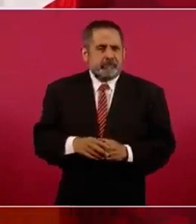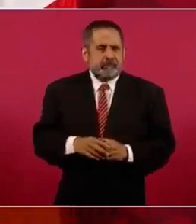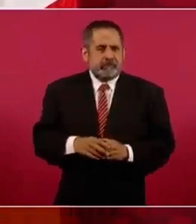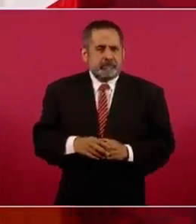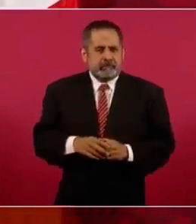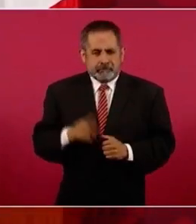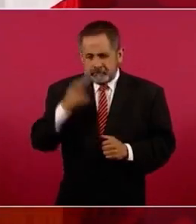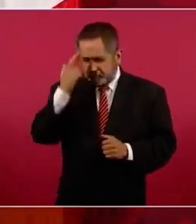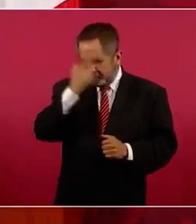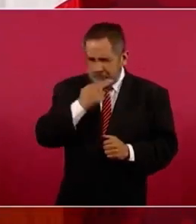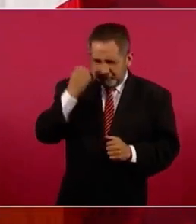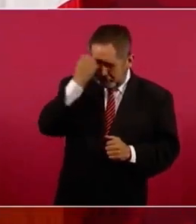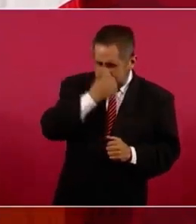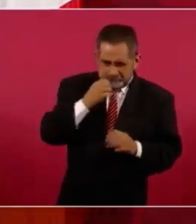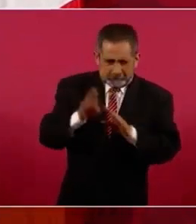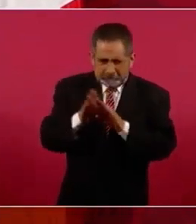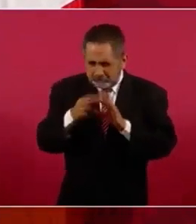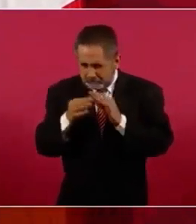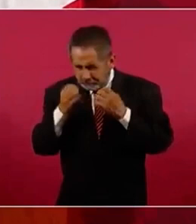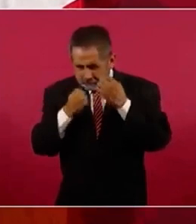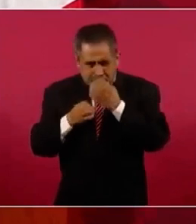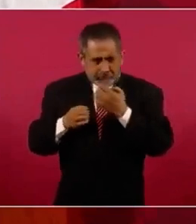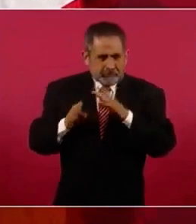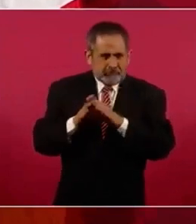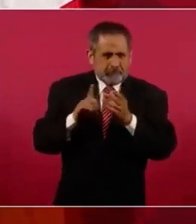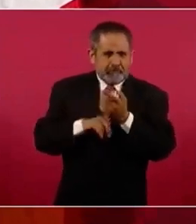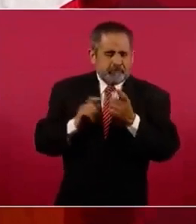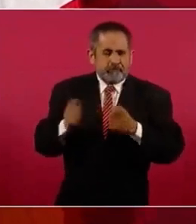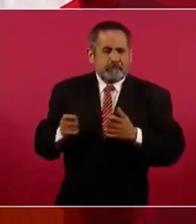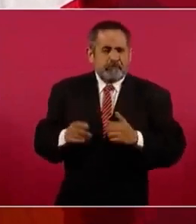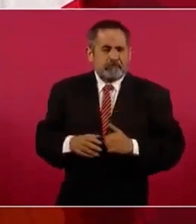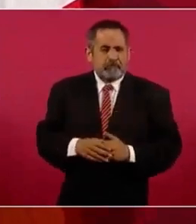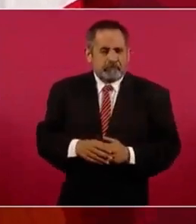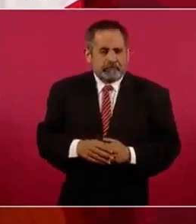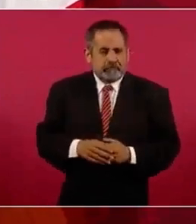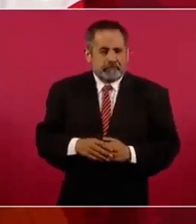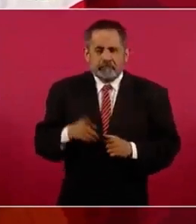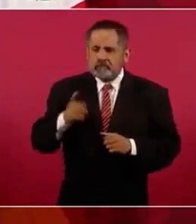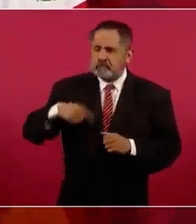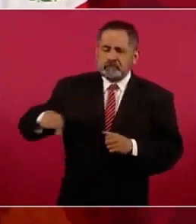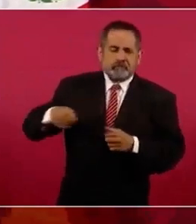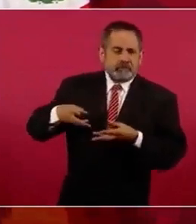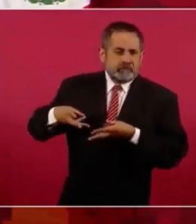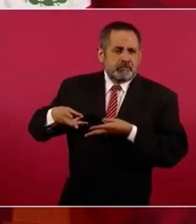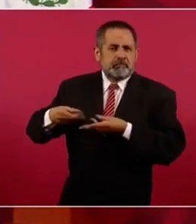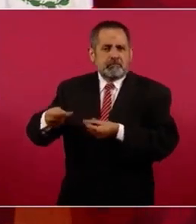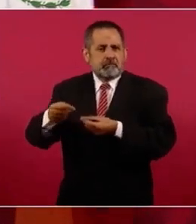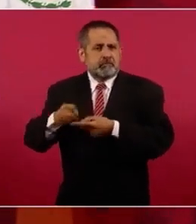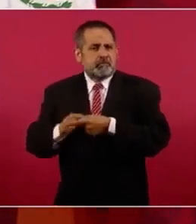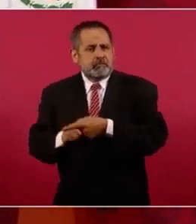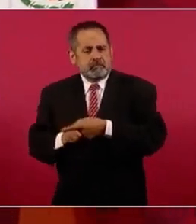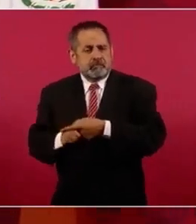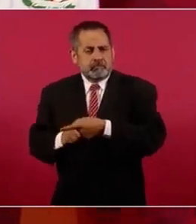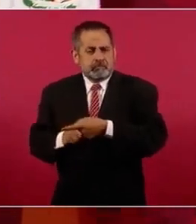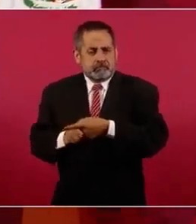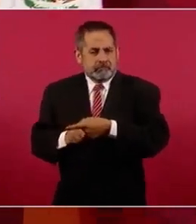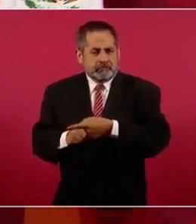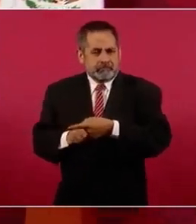una revisión sobre los gastos